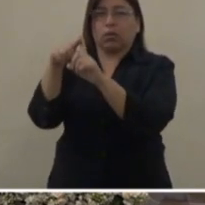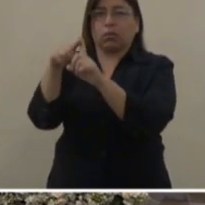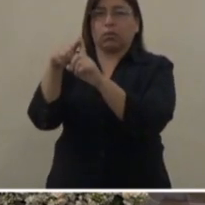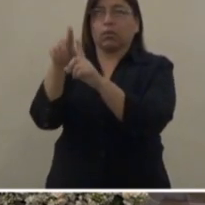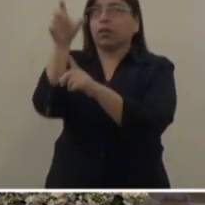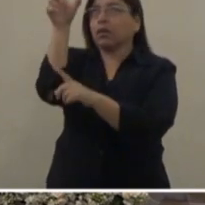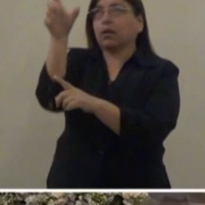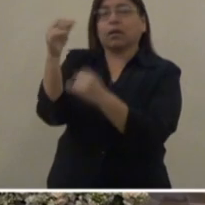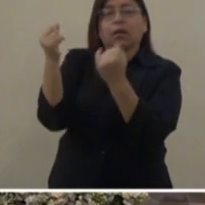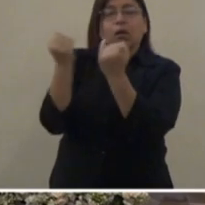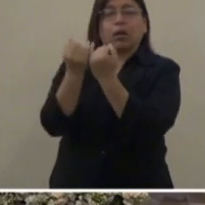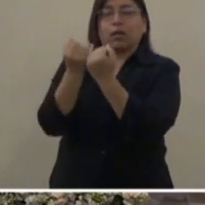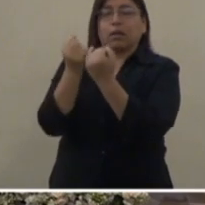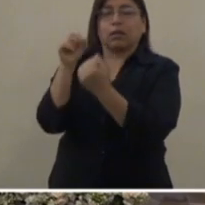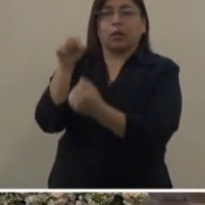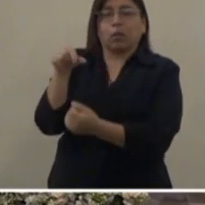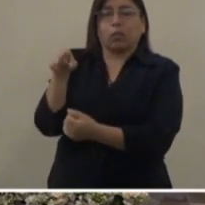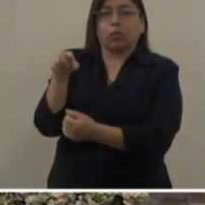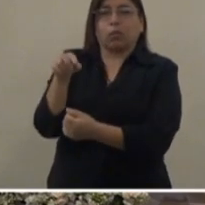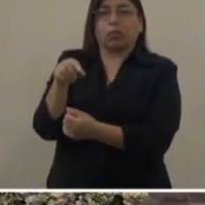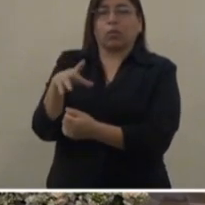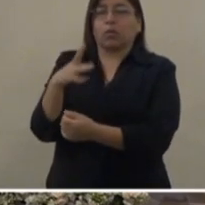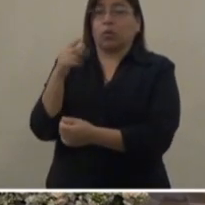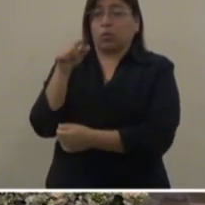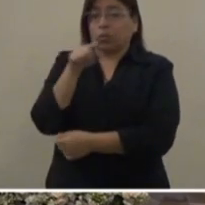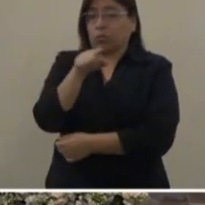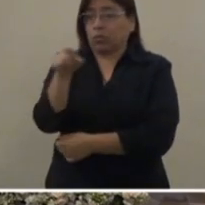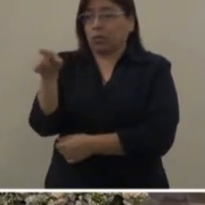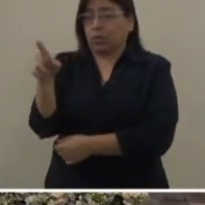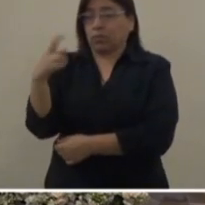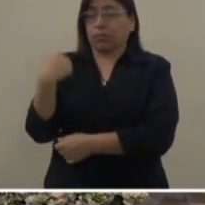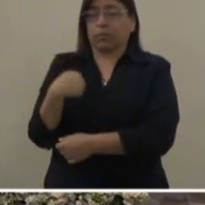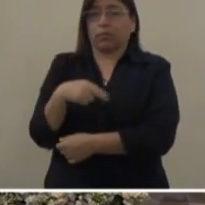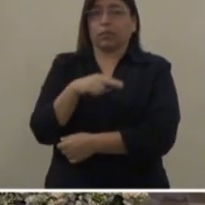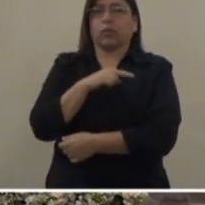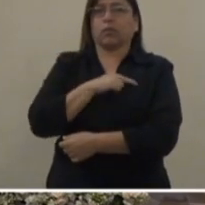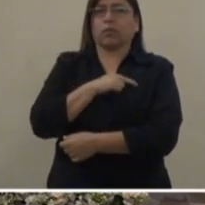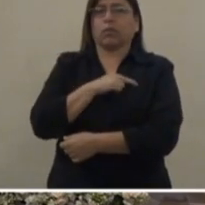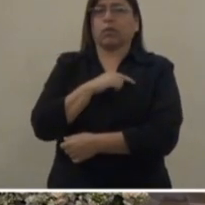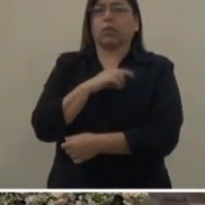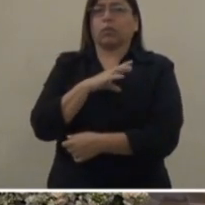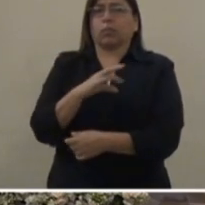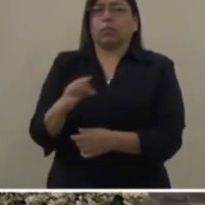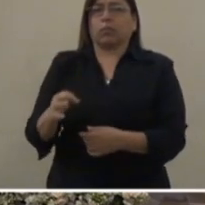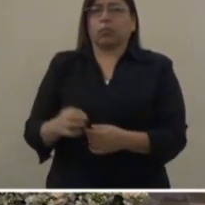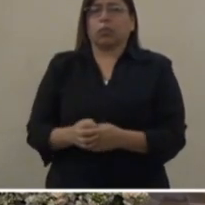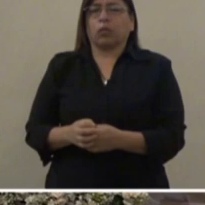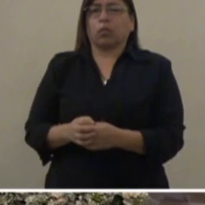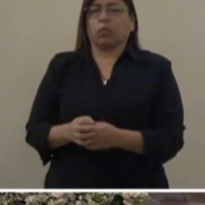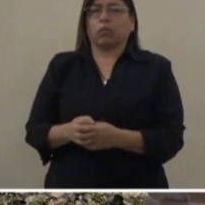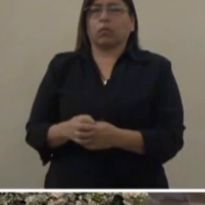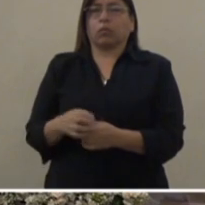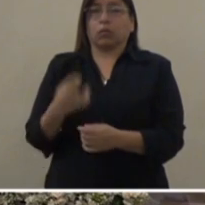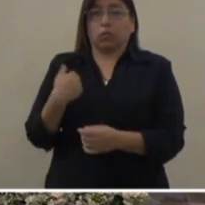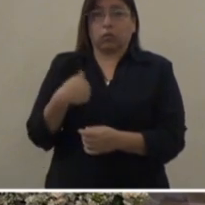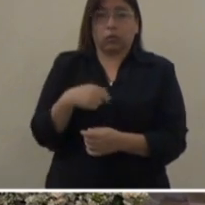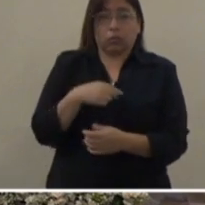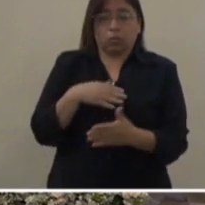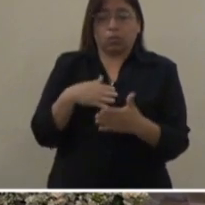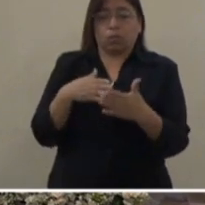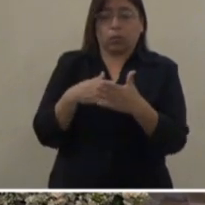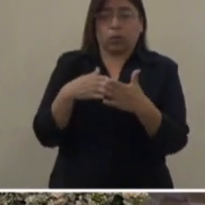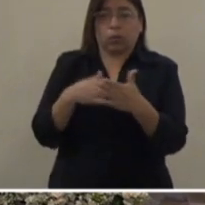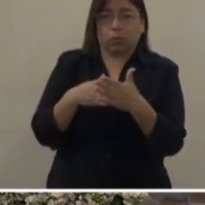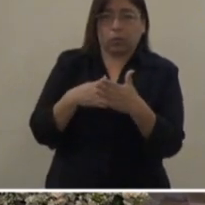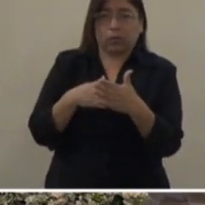Solo ustedes y yo somos quienes podemos ponerle límite al